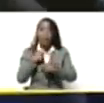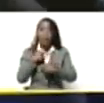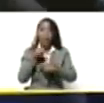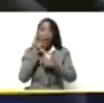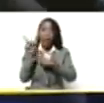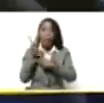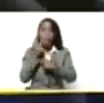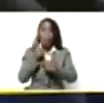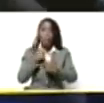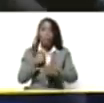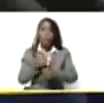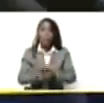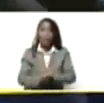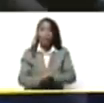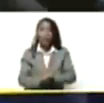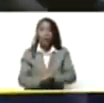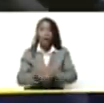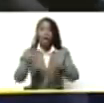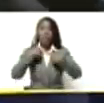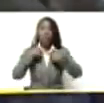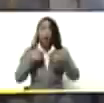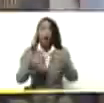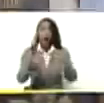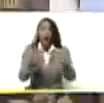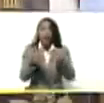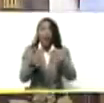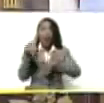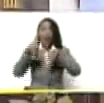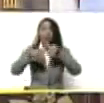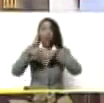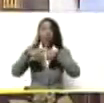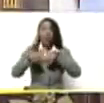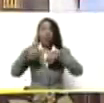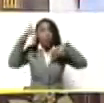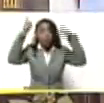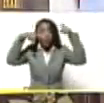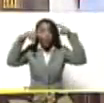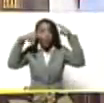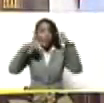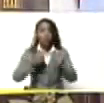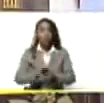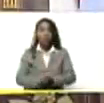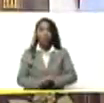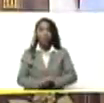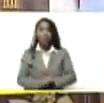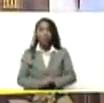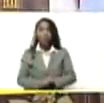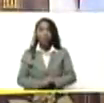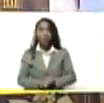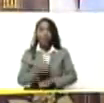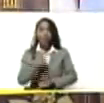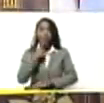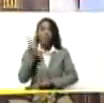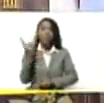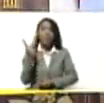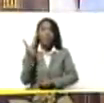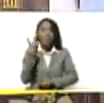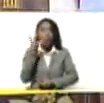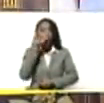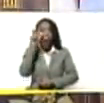producidos a nivel nacional son producidos por la agroindustria venezolana son producidos por la economía nacional